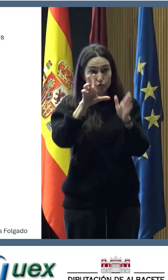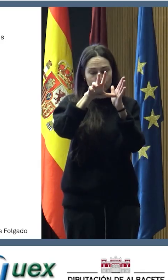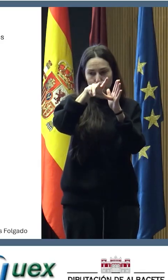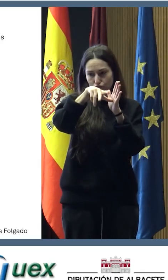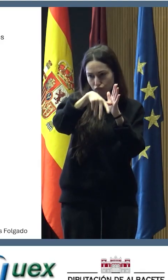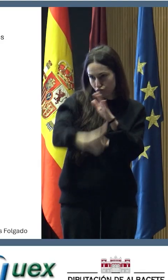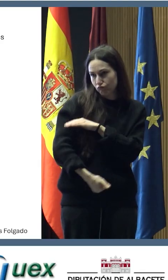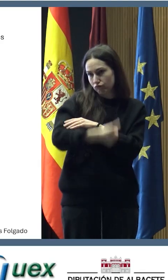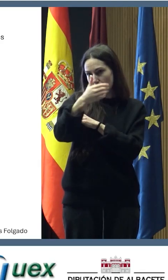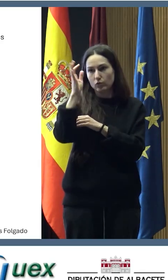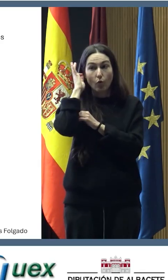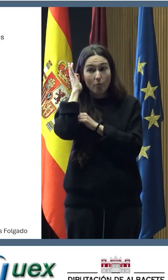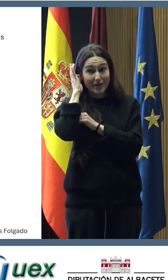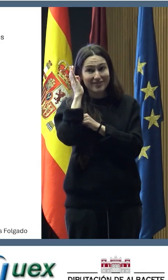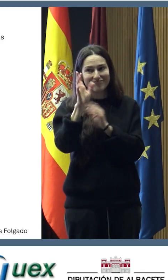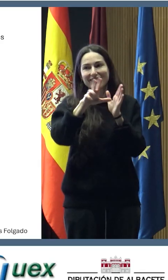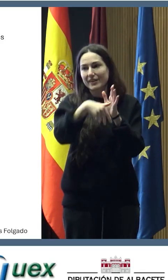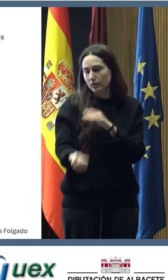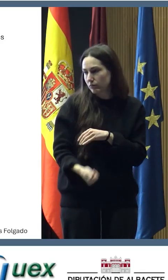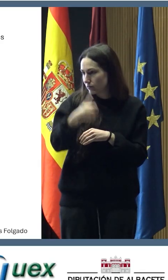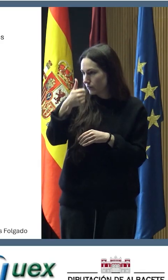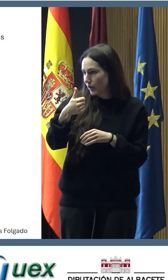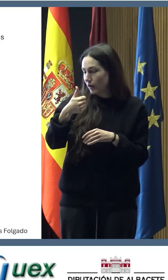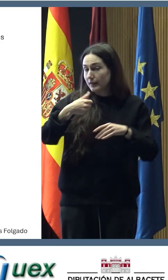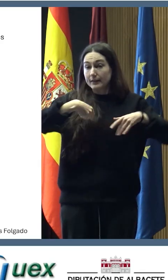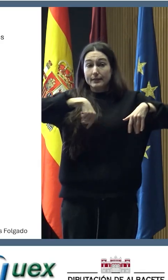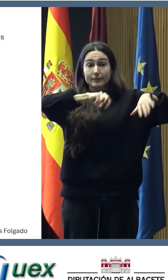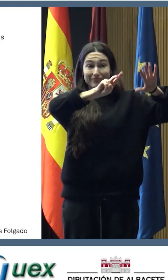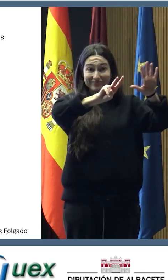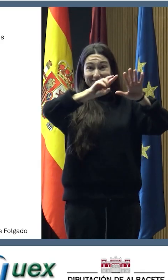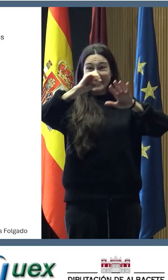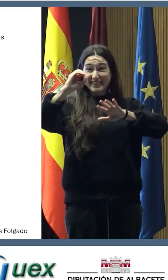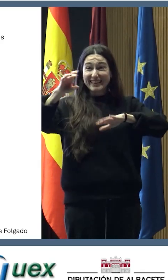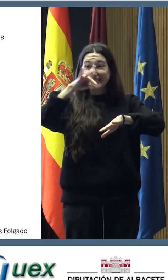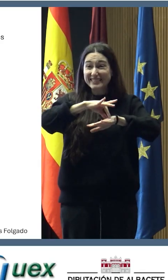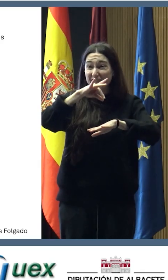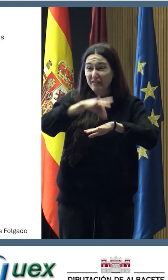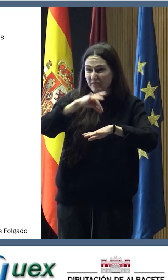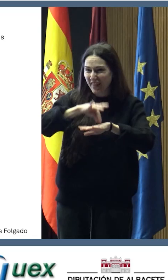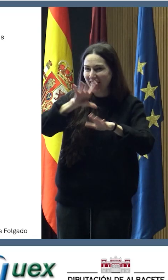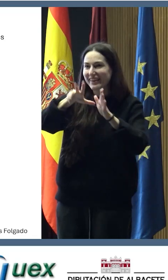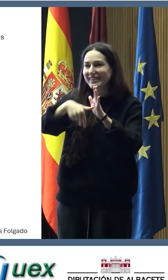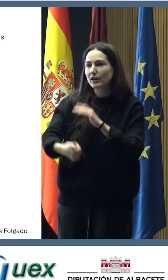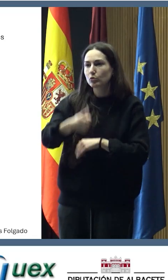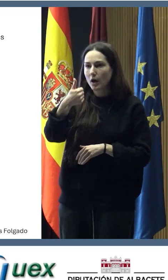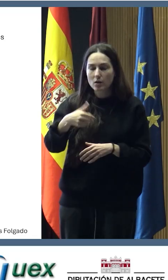retrasan mucho más en mujeres que en los hombres en 700 enfermedades. Es